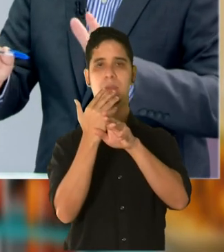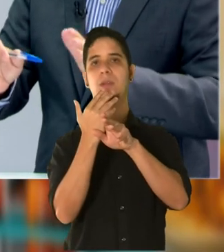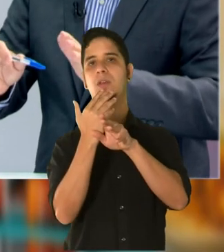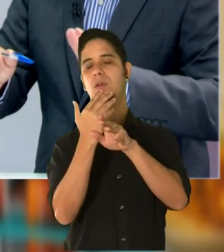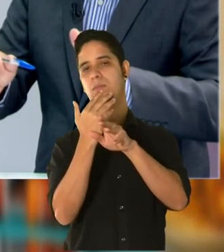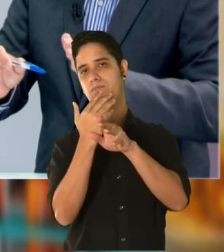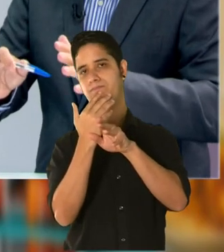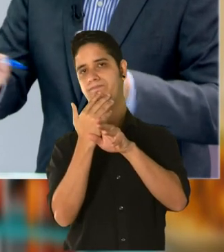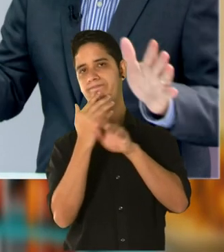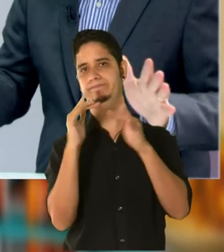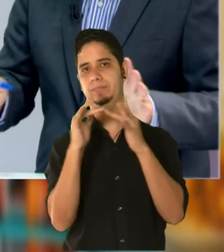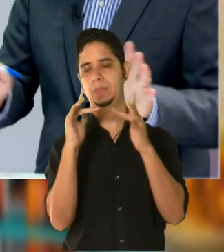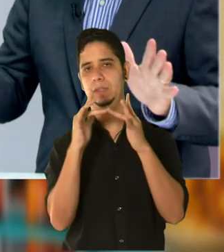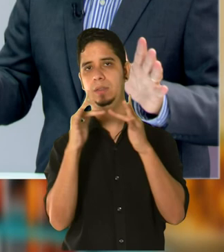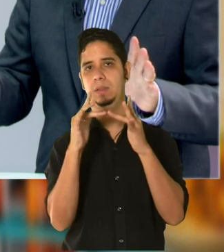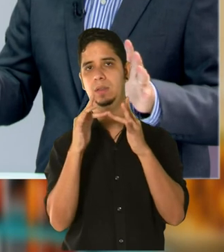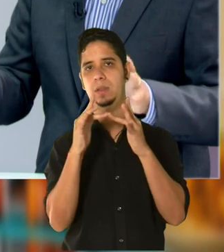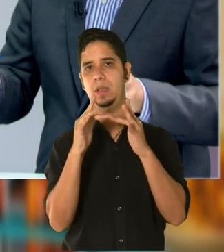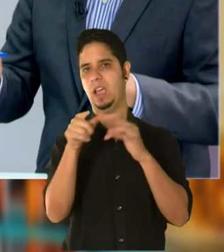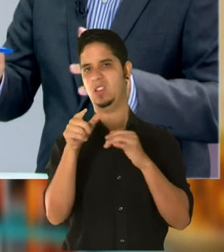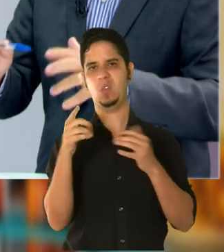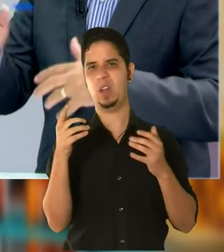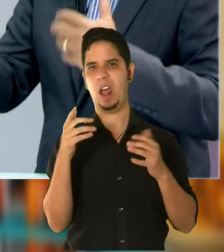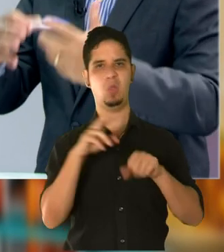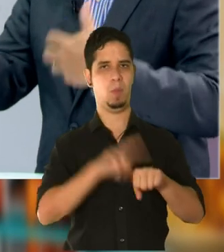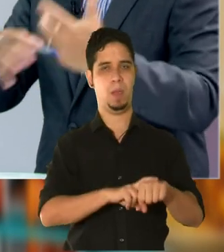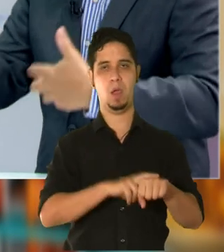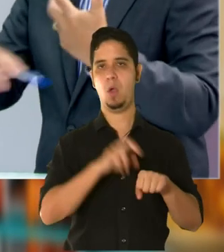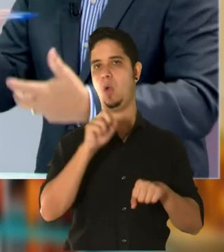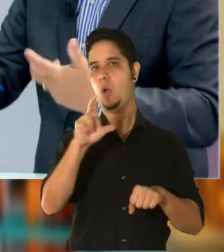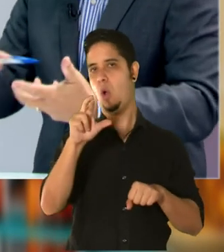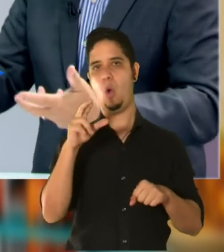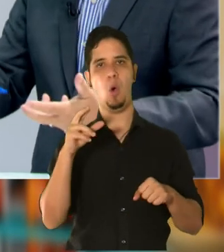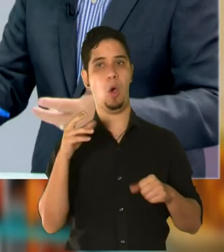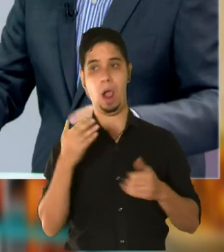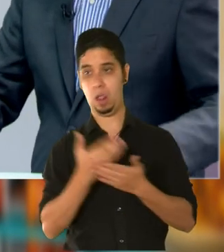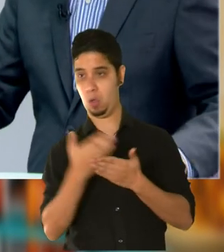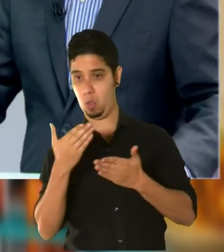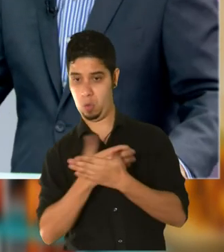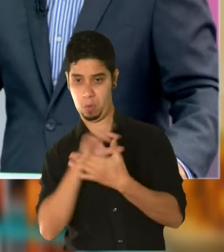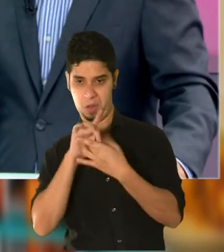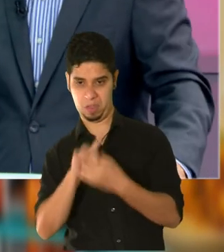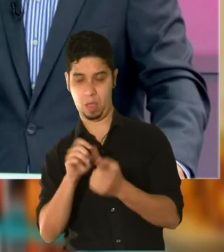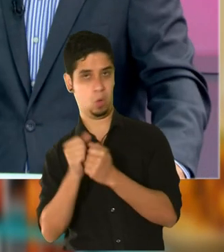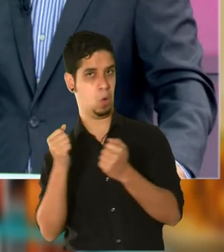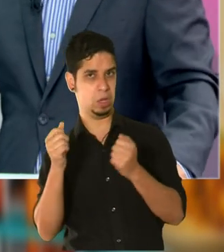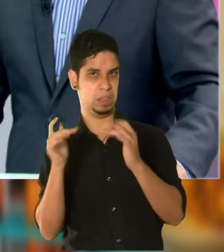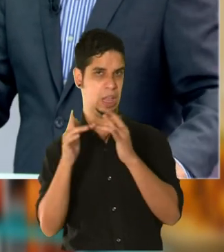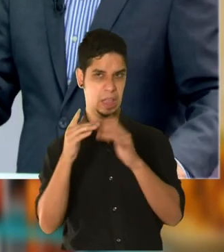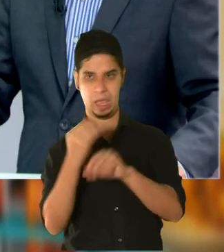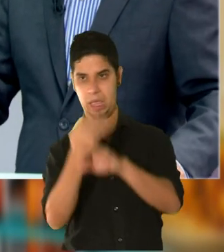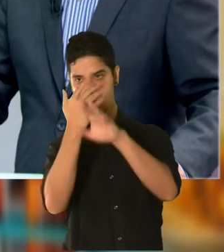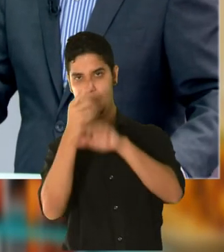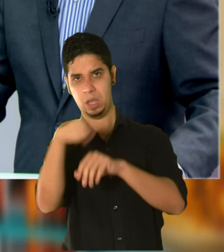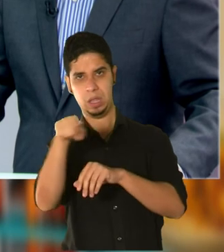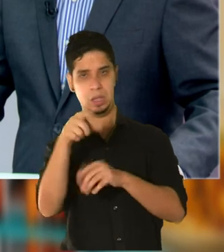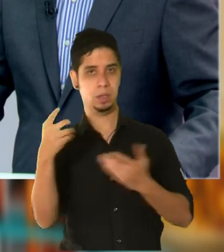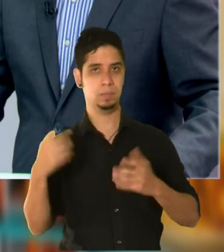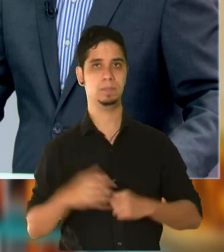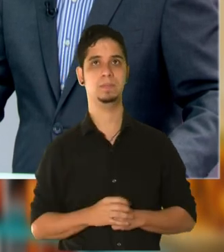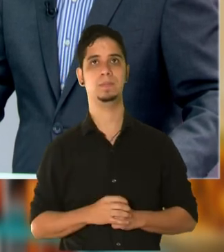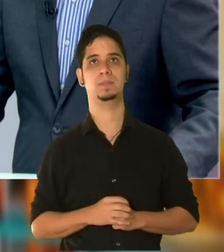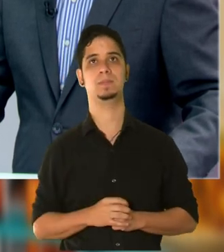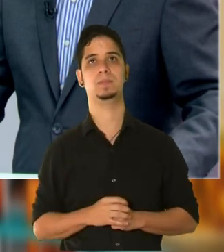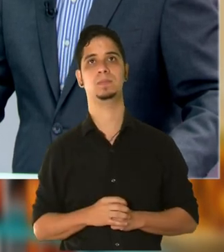sociales era el algo de la norma o se descubrió algo nuevo en la emergencia si nosotros vez mantenemos